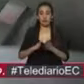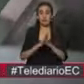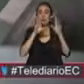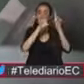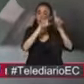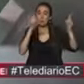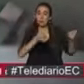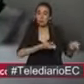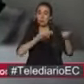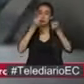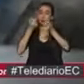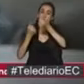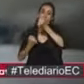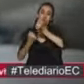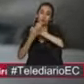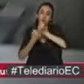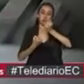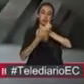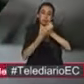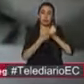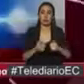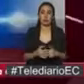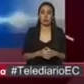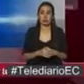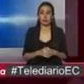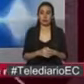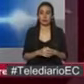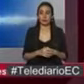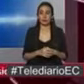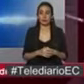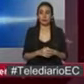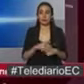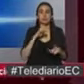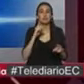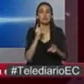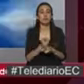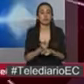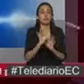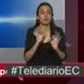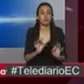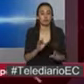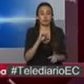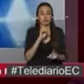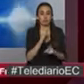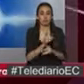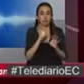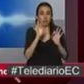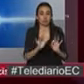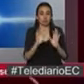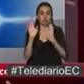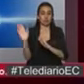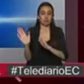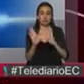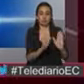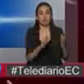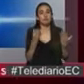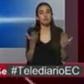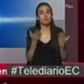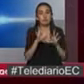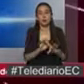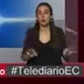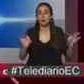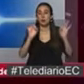su hombro en la lucha contra la pandemia. Correcto, este es el momento para poner el hombro, ayudar en lo